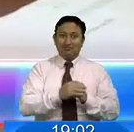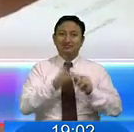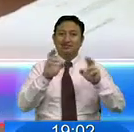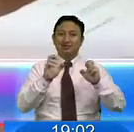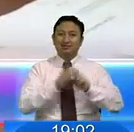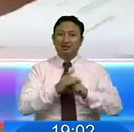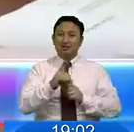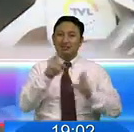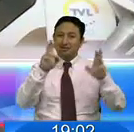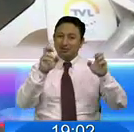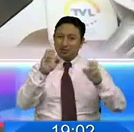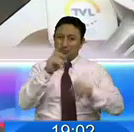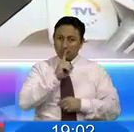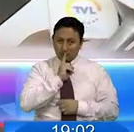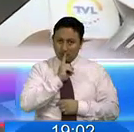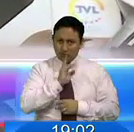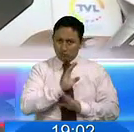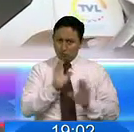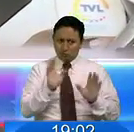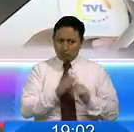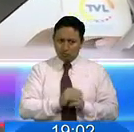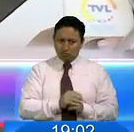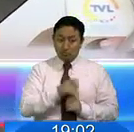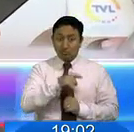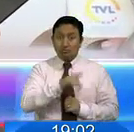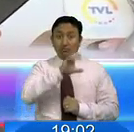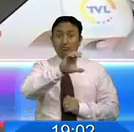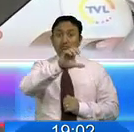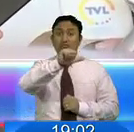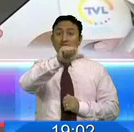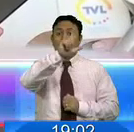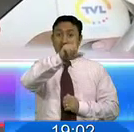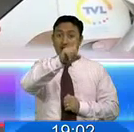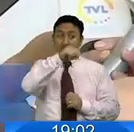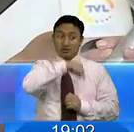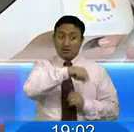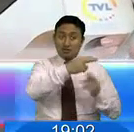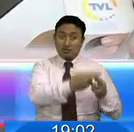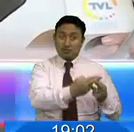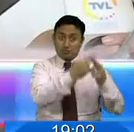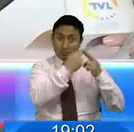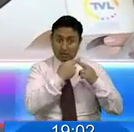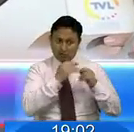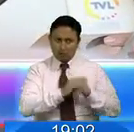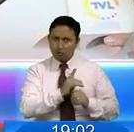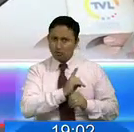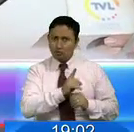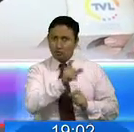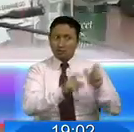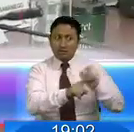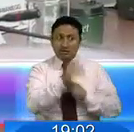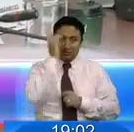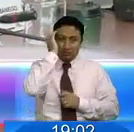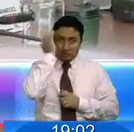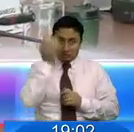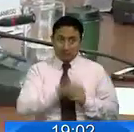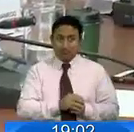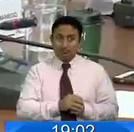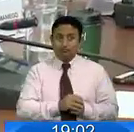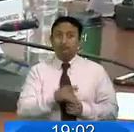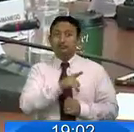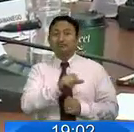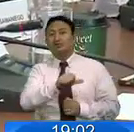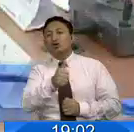evitar tratar el tema. No se le quita ninguna atribución al CAL, que parece ser que es lo que le quita el sueño a algunas personas. Y a este boicot se